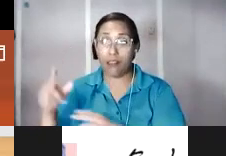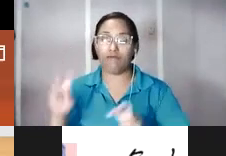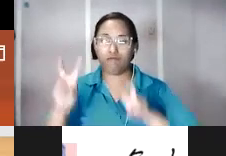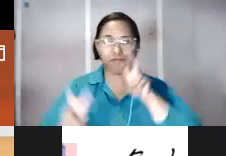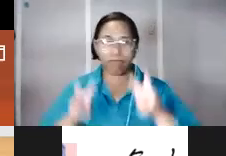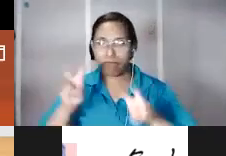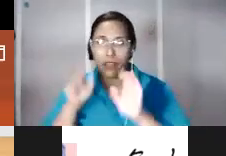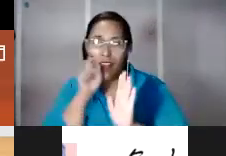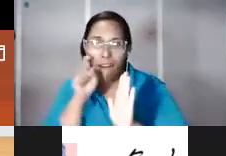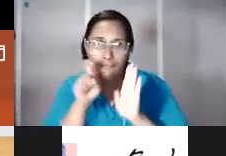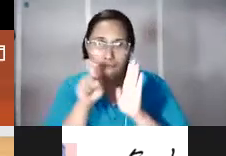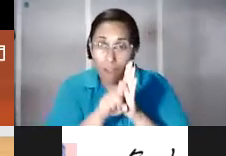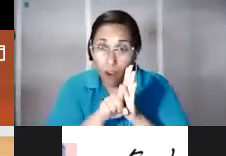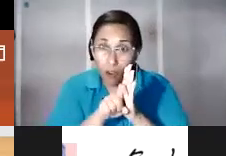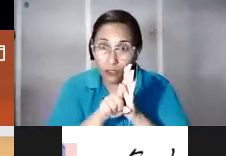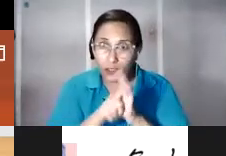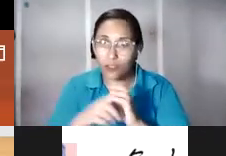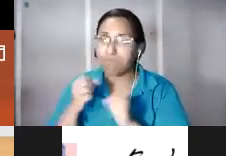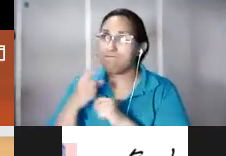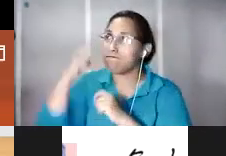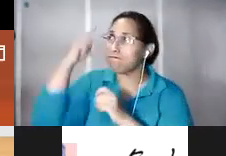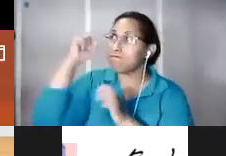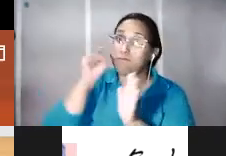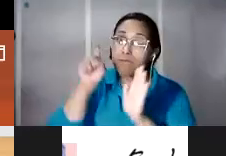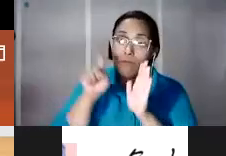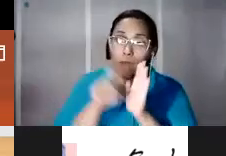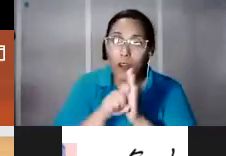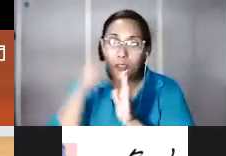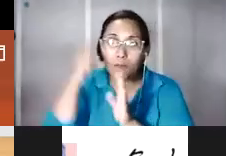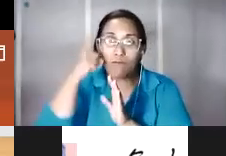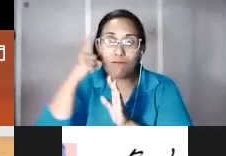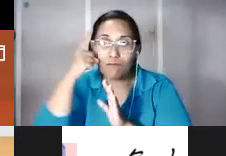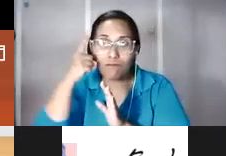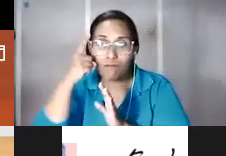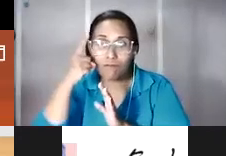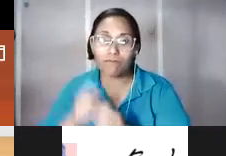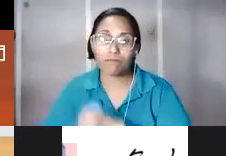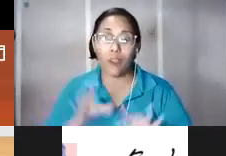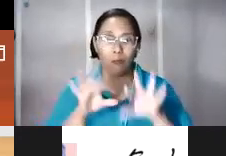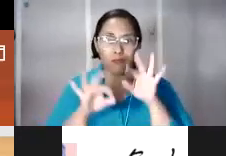vienen de inmediato a nuestra mente, ¿no?